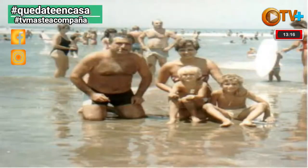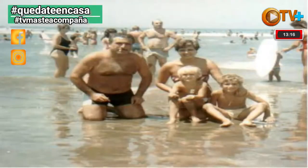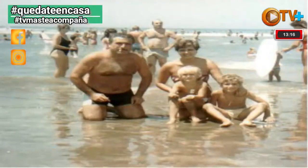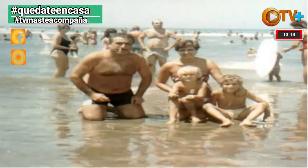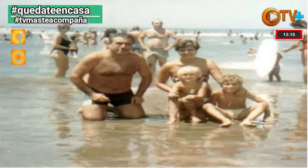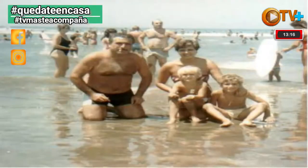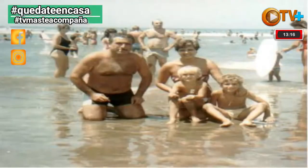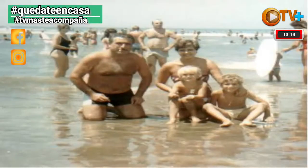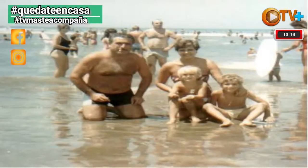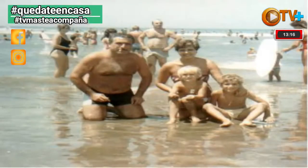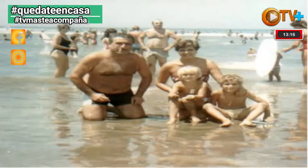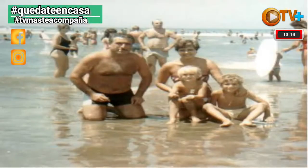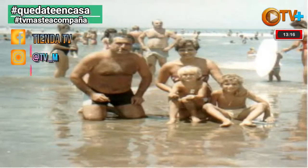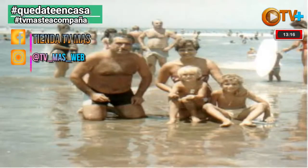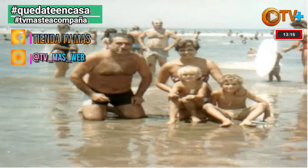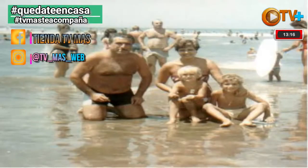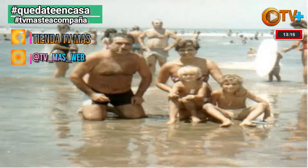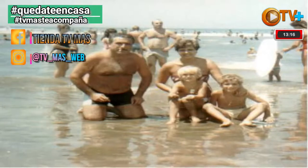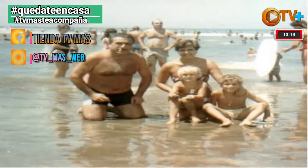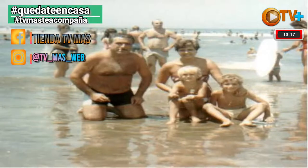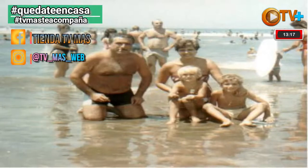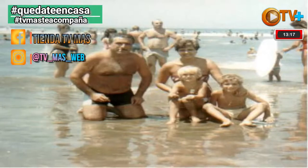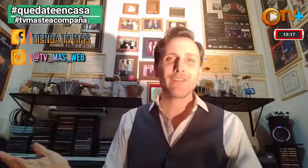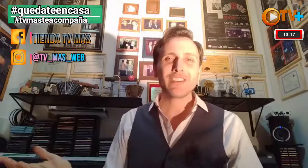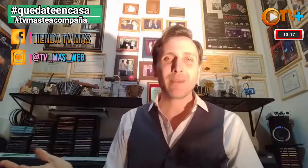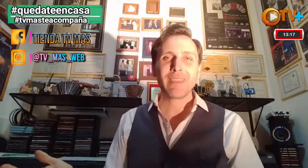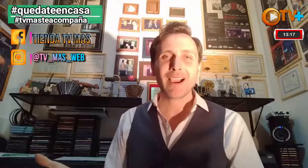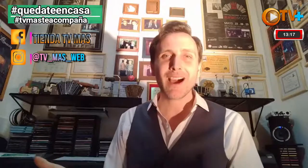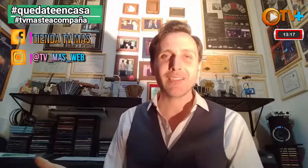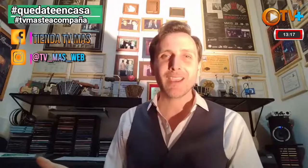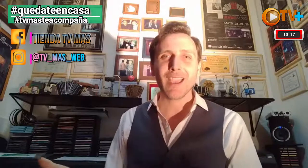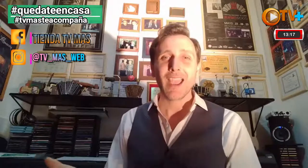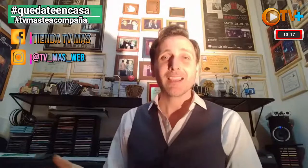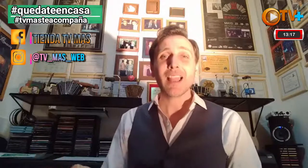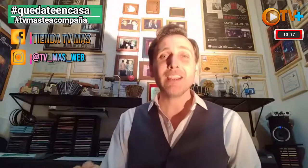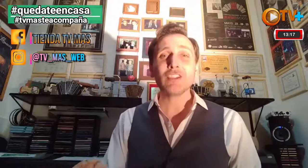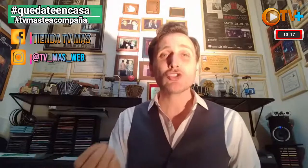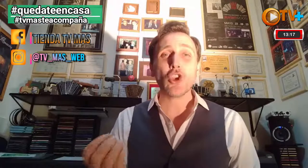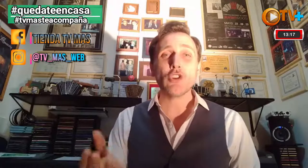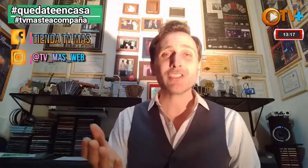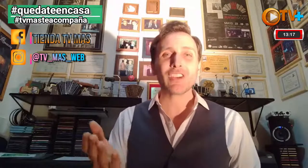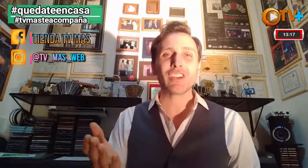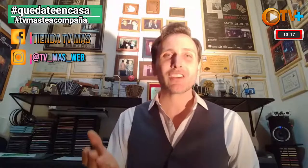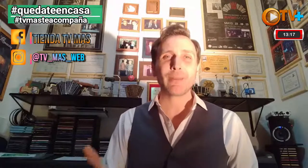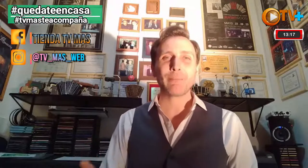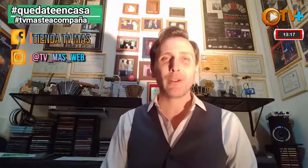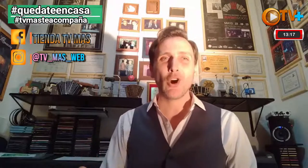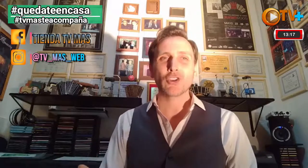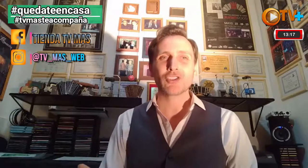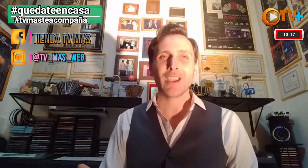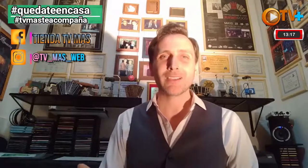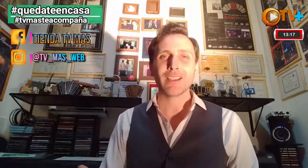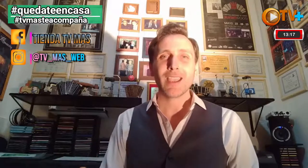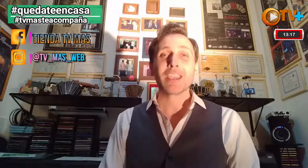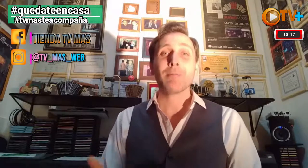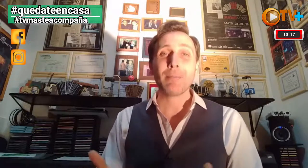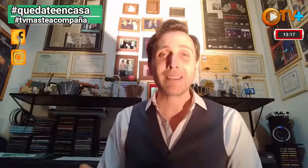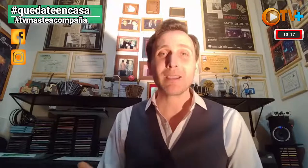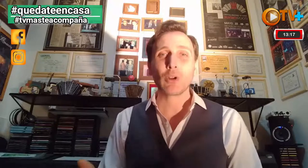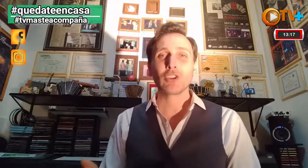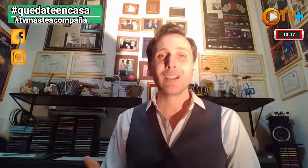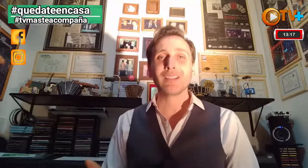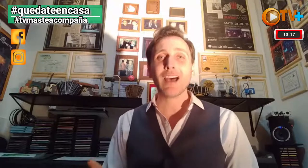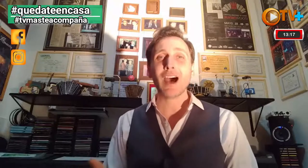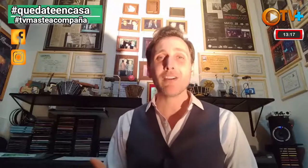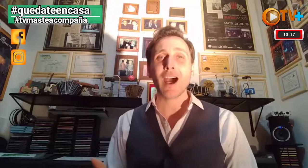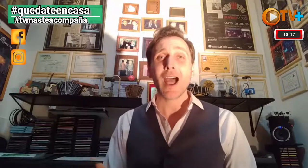permiso 20 años, ¿te acordás? Cuando al fin ya me dejaste salir solo y sin reproches, y mamá